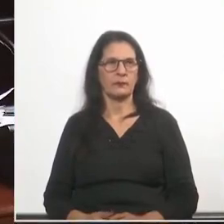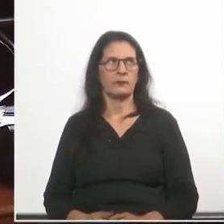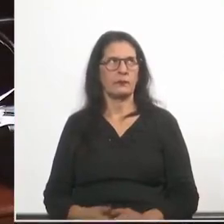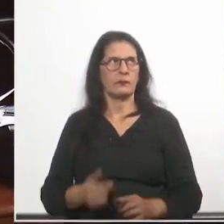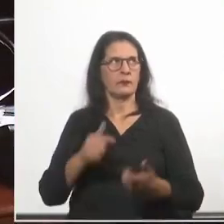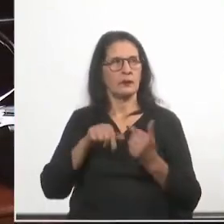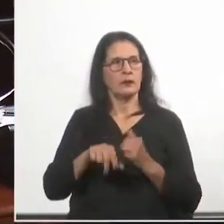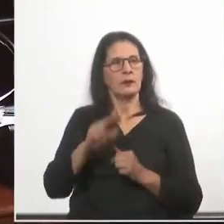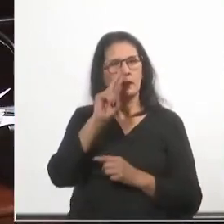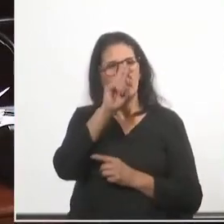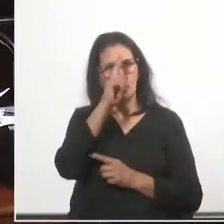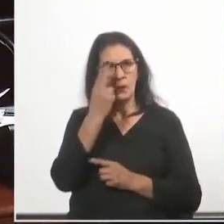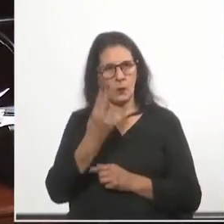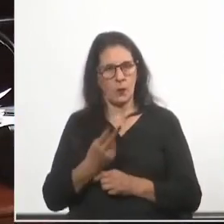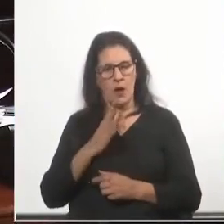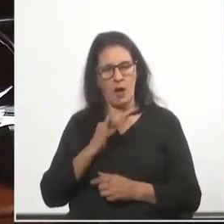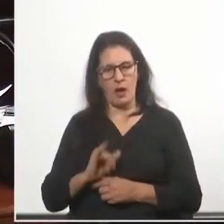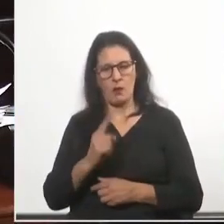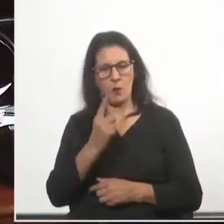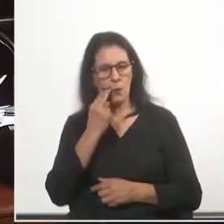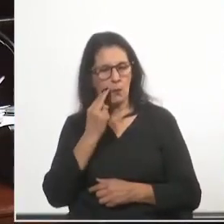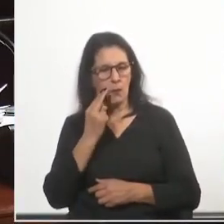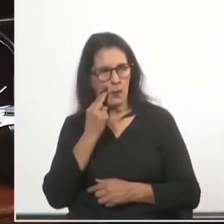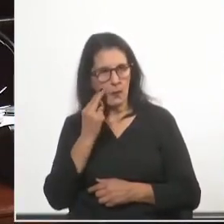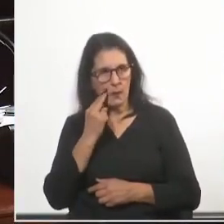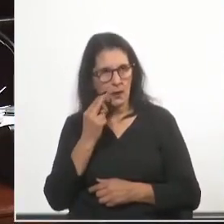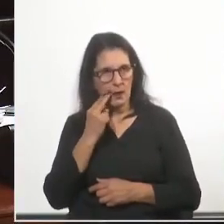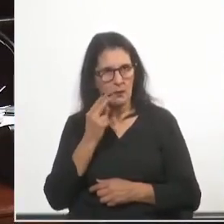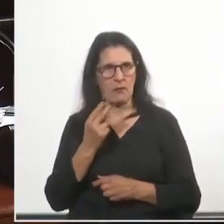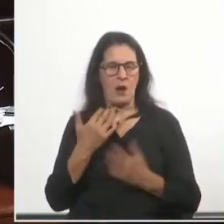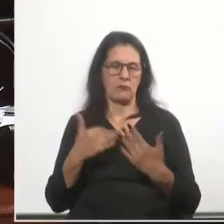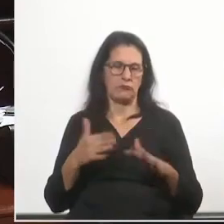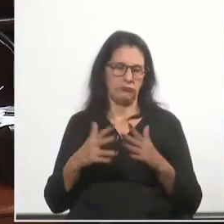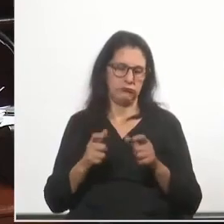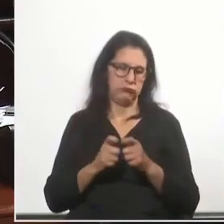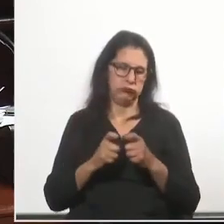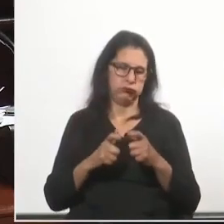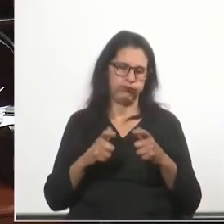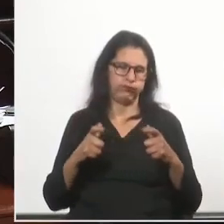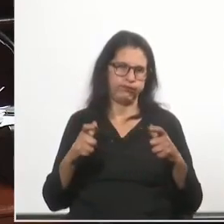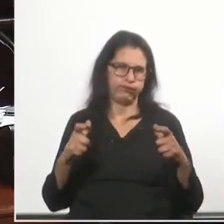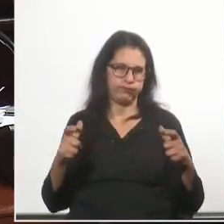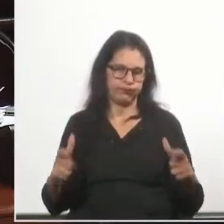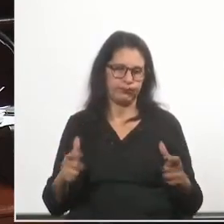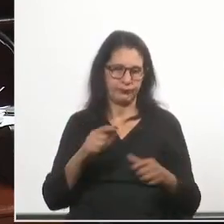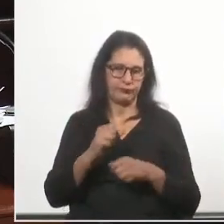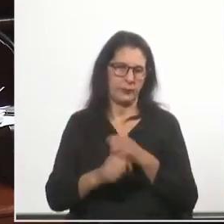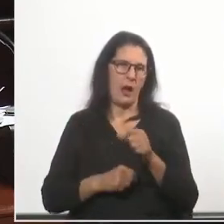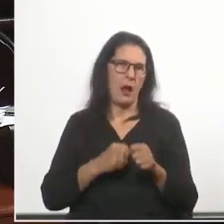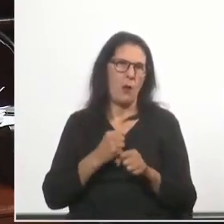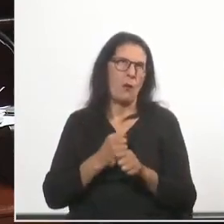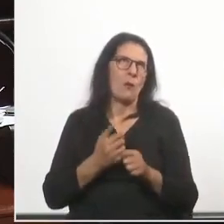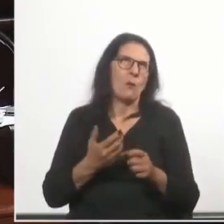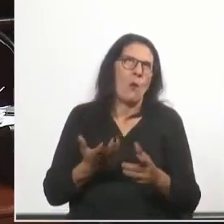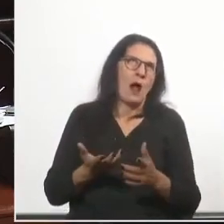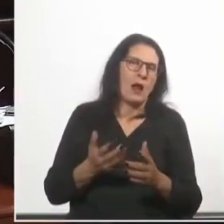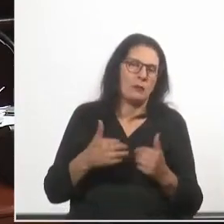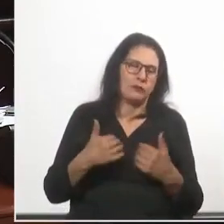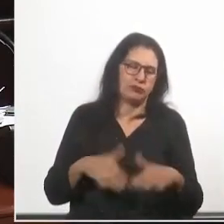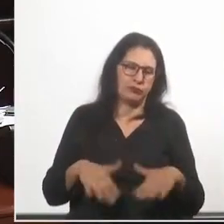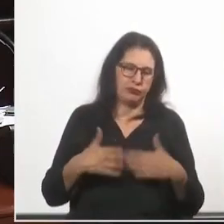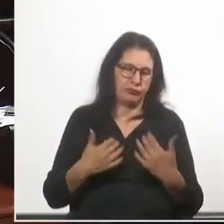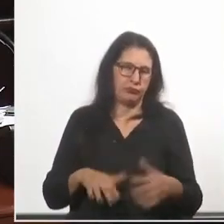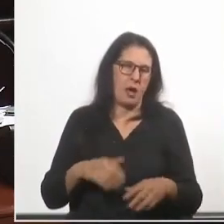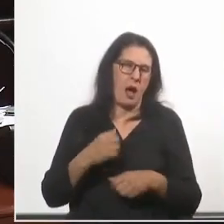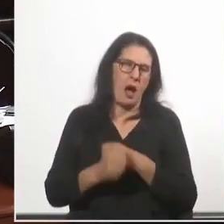El Uruguay padece de un problema de escaso crecimiento anual, yo diría casi endémico.